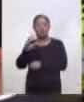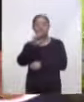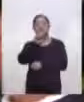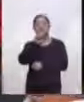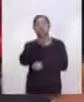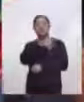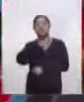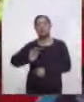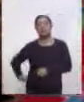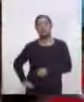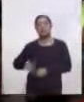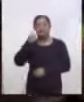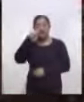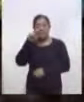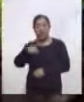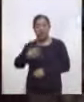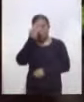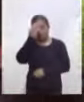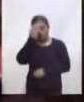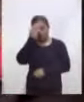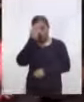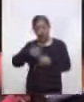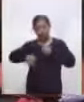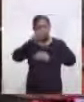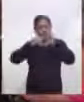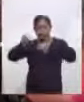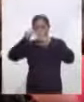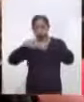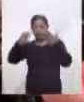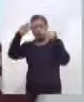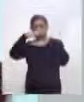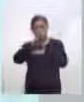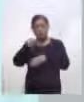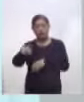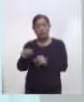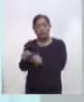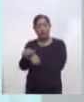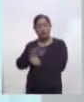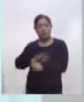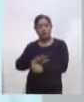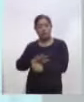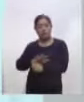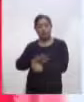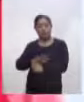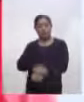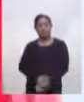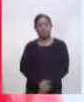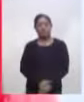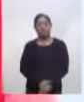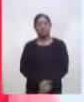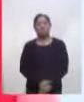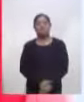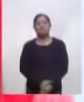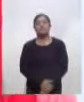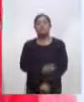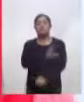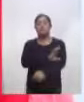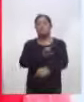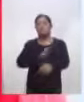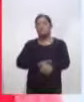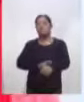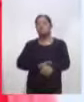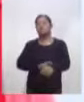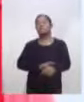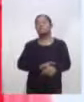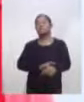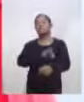del estado a fin de ampliar sus conocimientos respecto a la llegada a México del coronavirus COVID-19. El coordinador estatal de Protección Civil, José